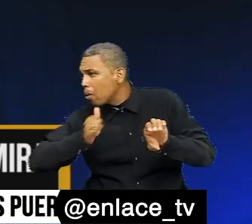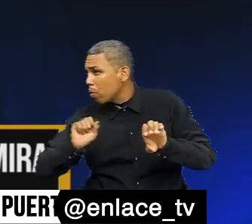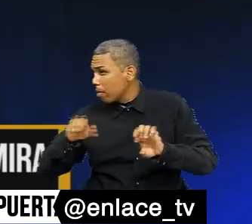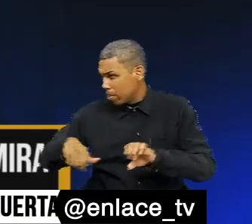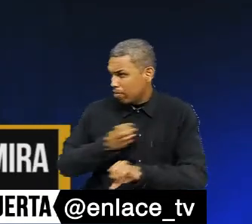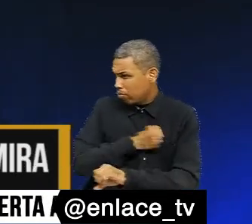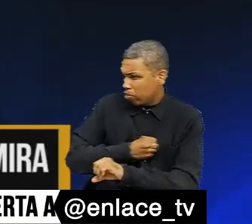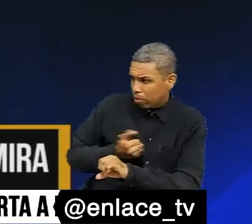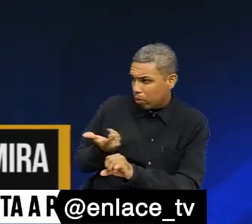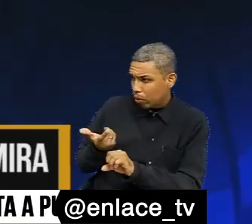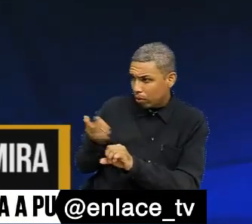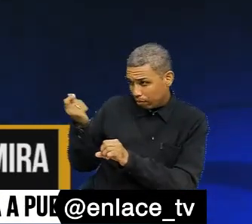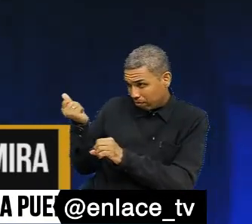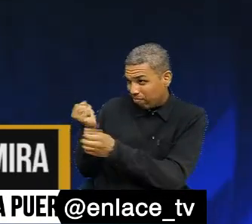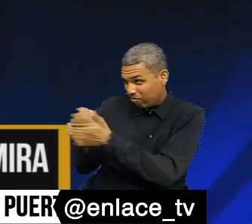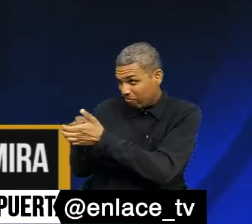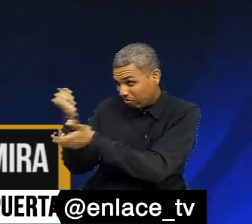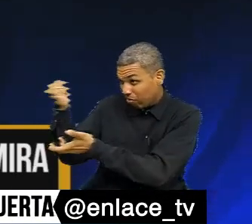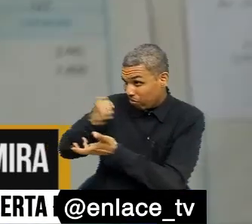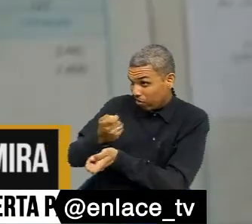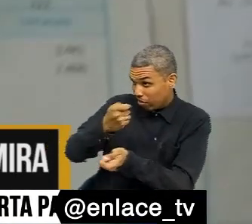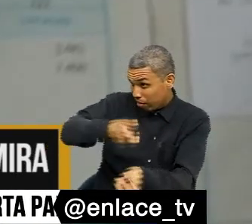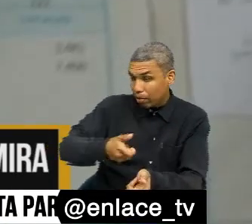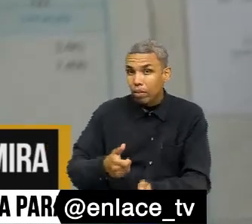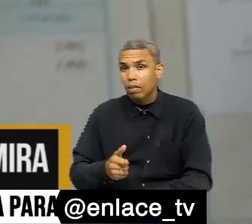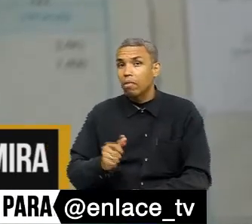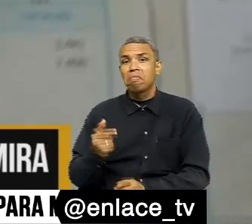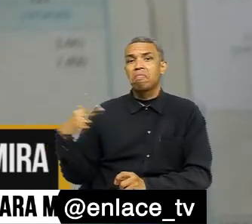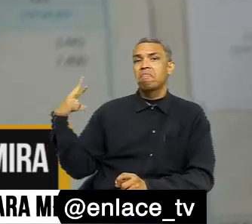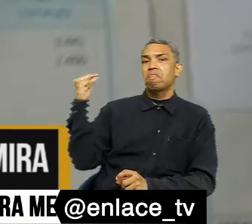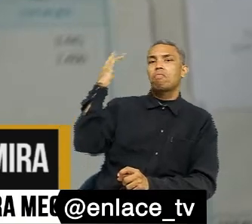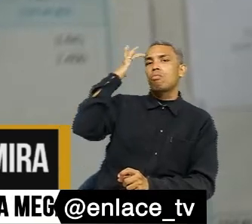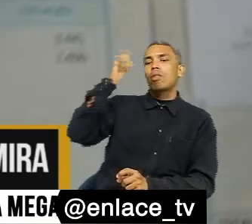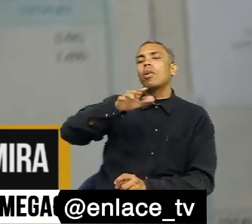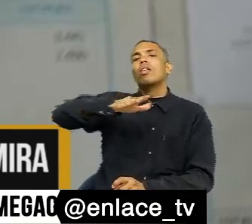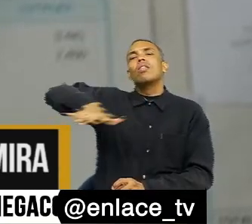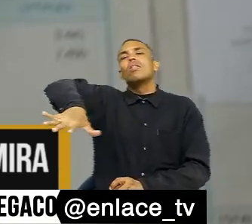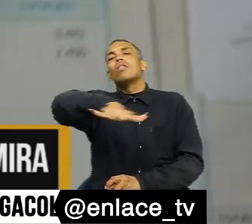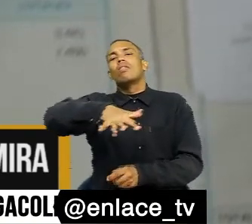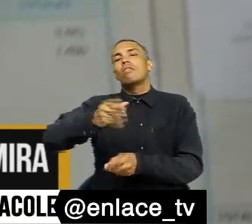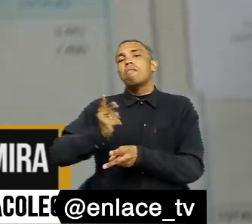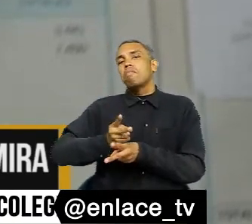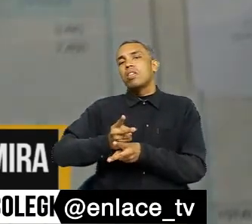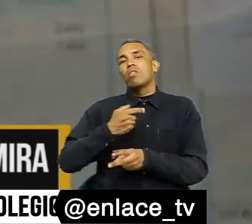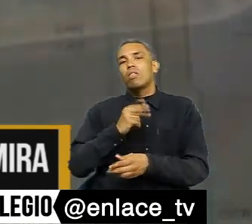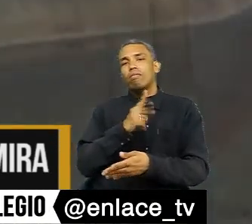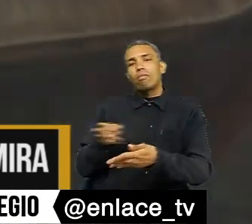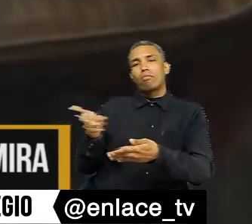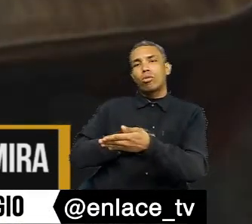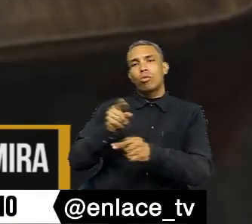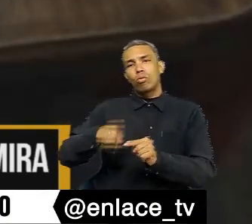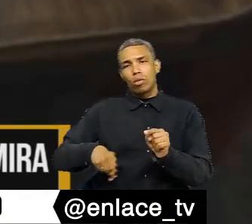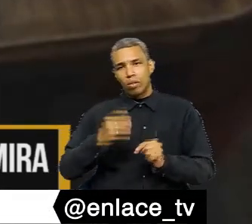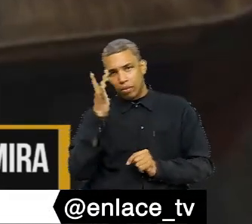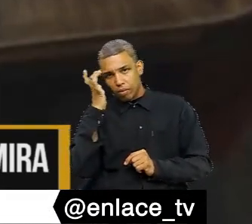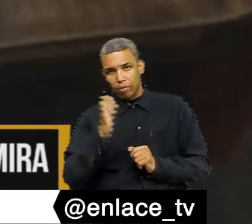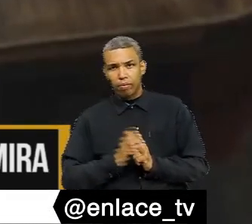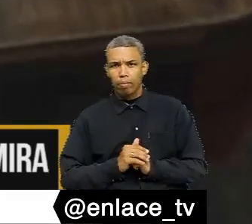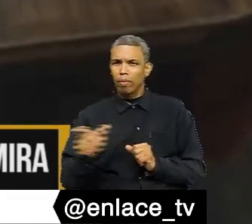aprobar el proyecto como tal. Frente al reclamo de por qué llegan los recibos de cobro ante un servicio de mala calidad,